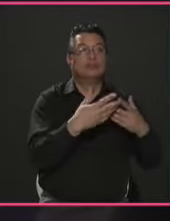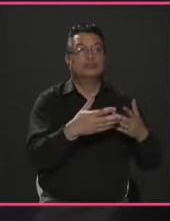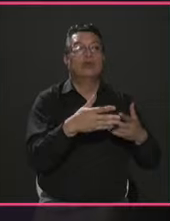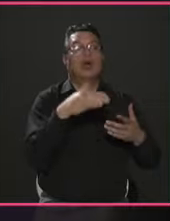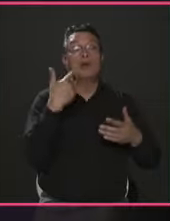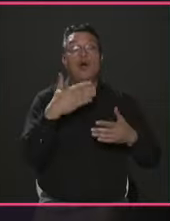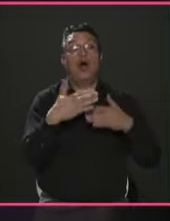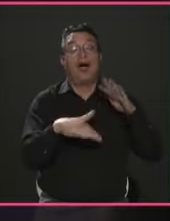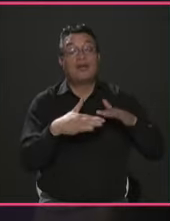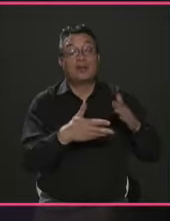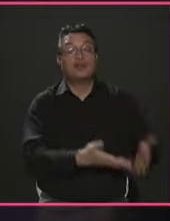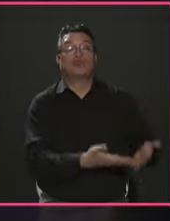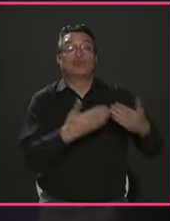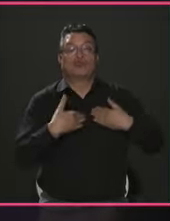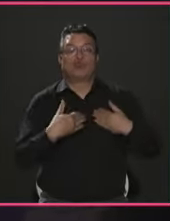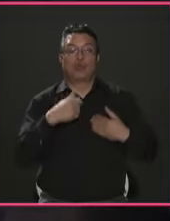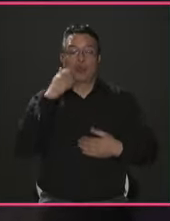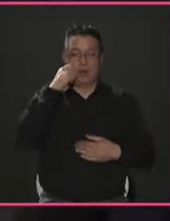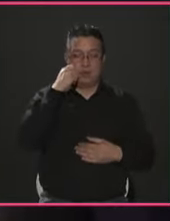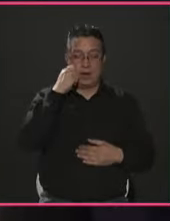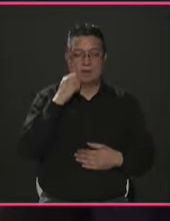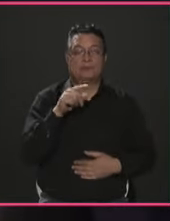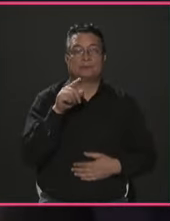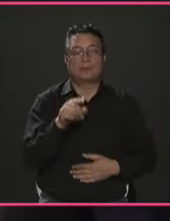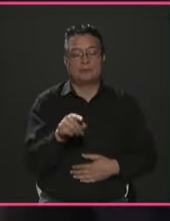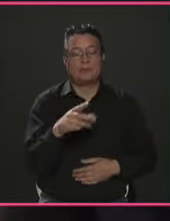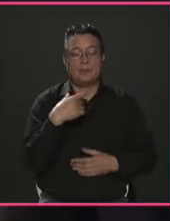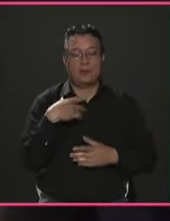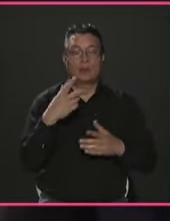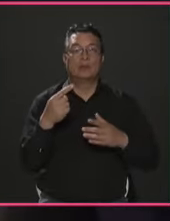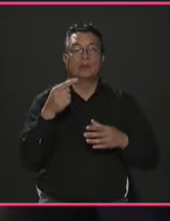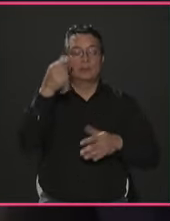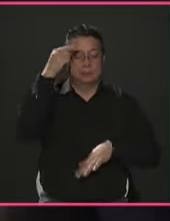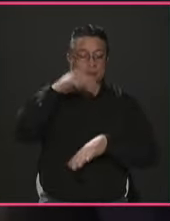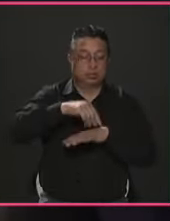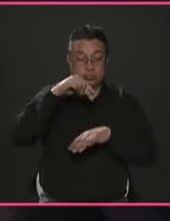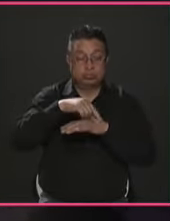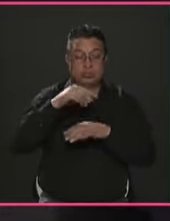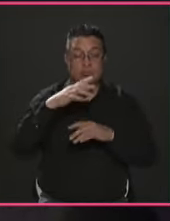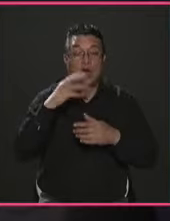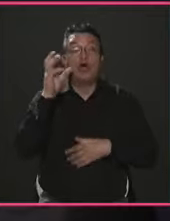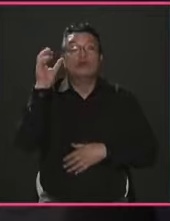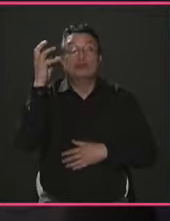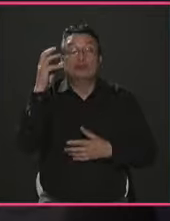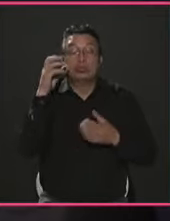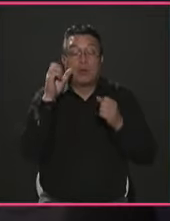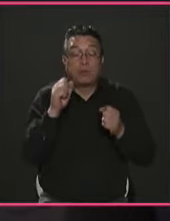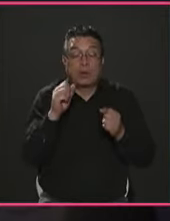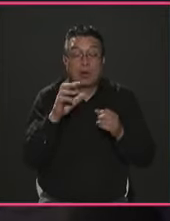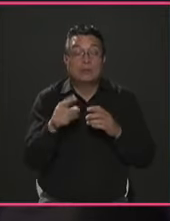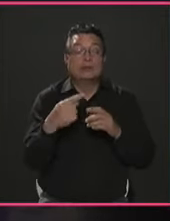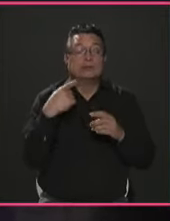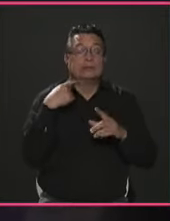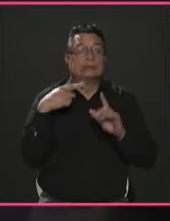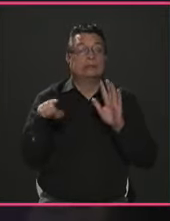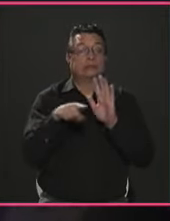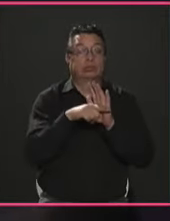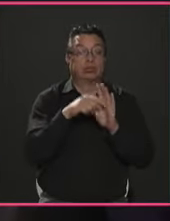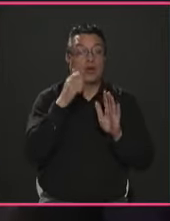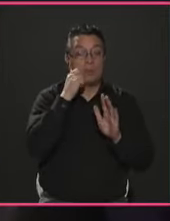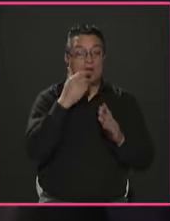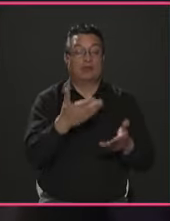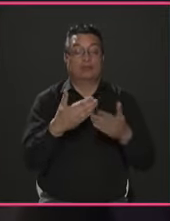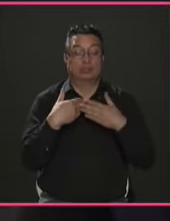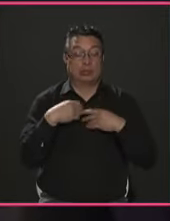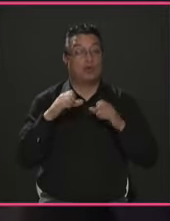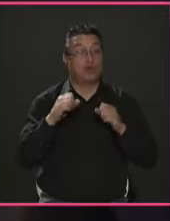pero de vez en cuando pasan a las personas y se afectan de maneras misteriosas que realmente no conocemos y las consecuencias de esto del hecho de que pasen human